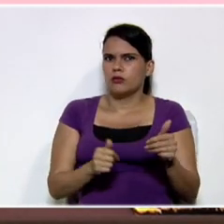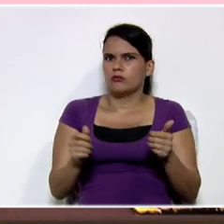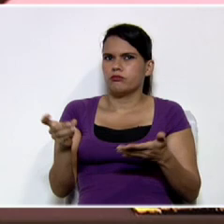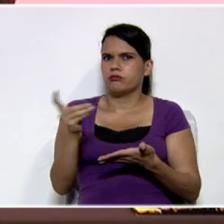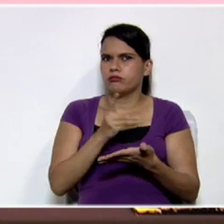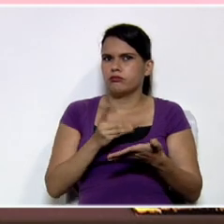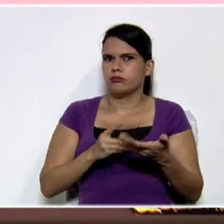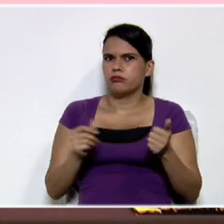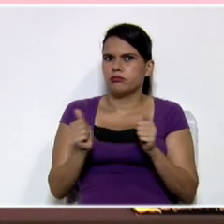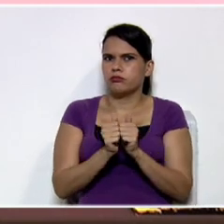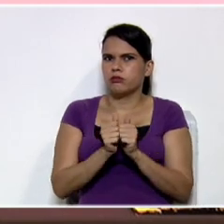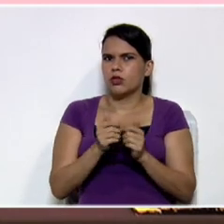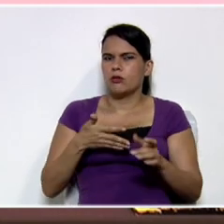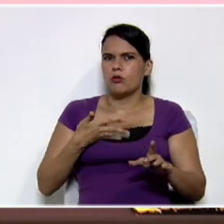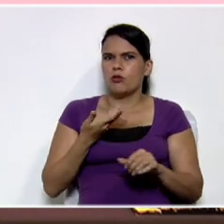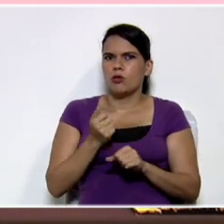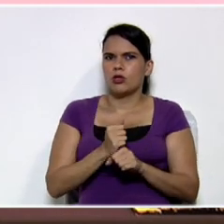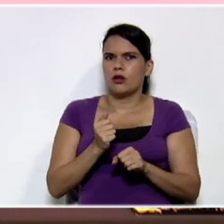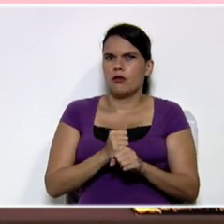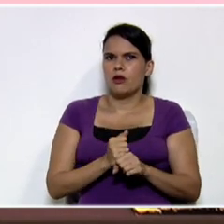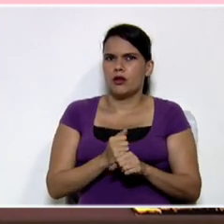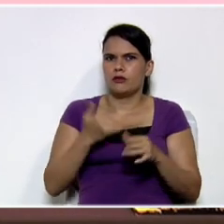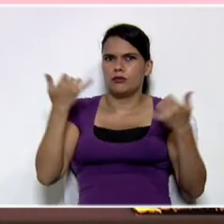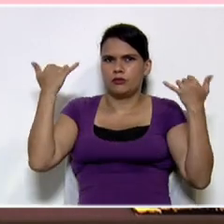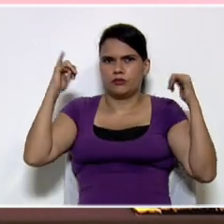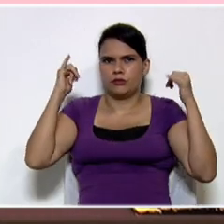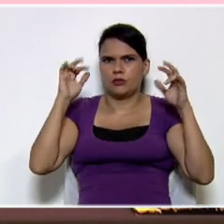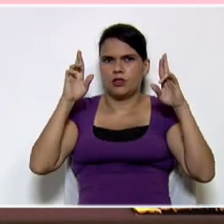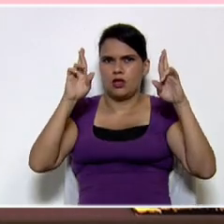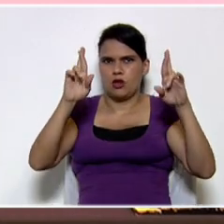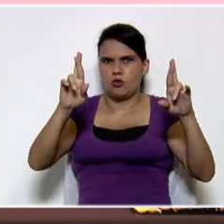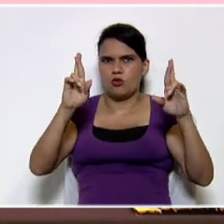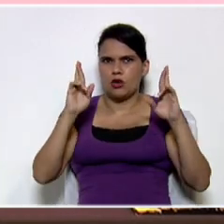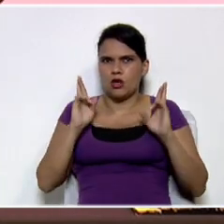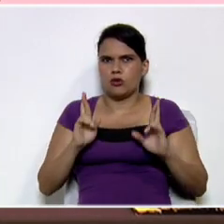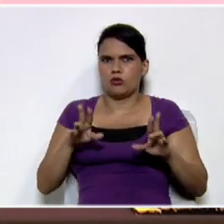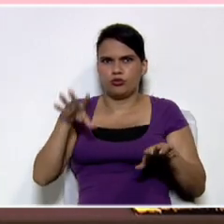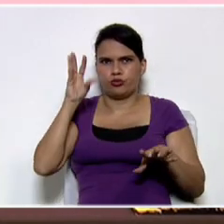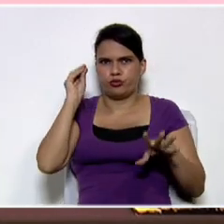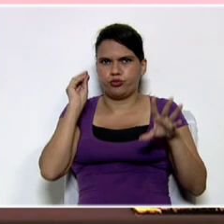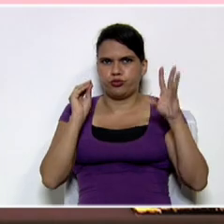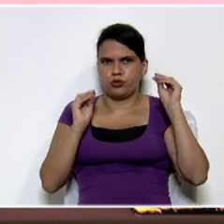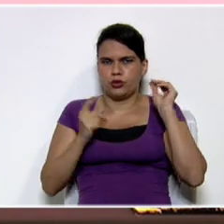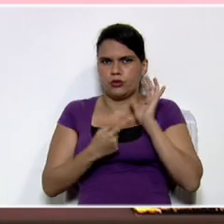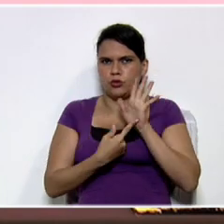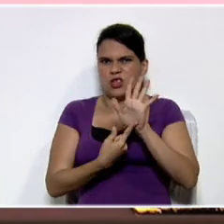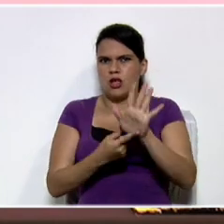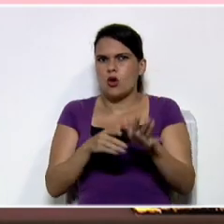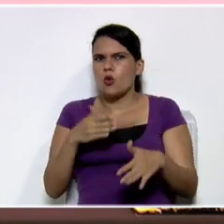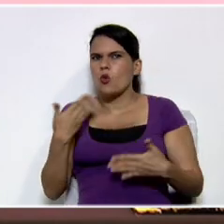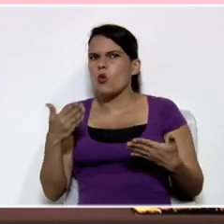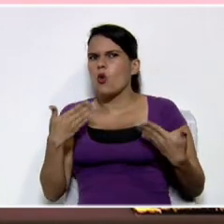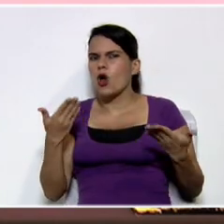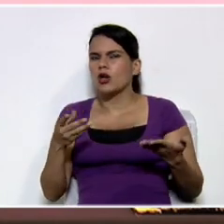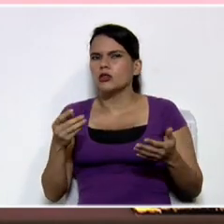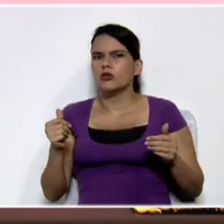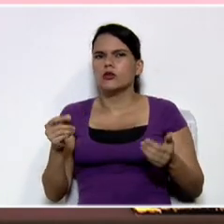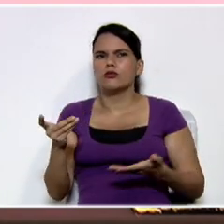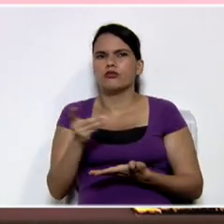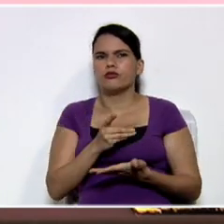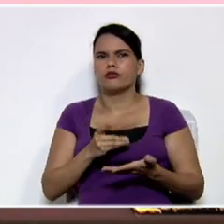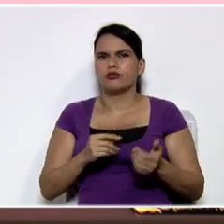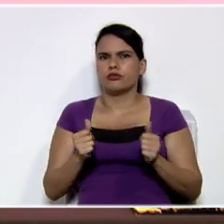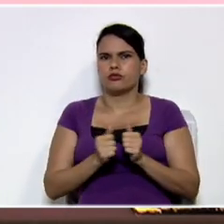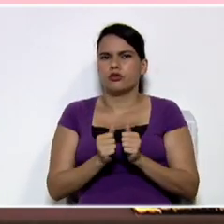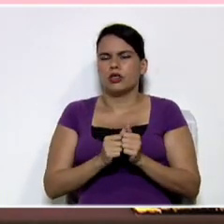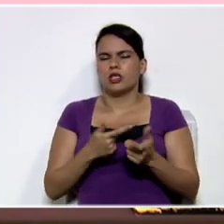que podemos trabajar de forma divertida en un recurso y así demostrar cuáles son esos petroglifos que se encuentran